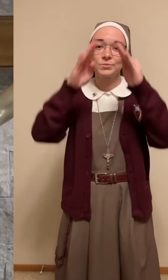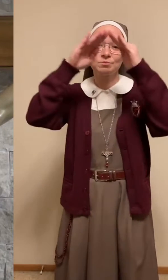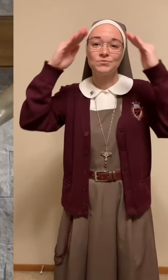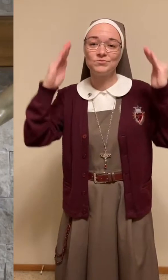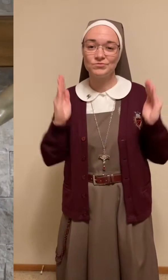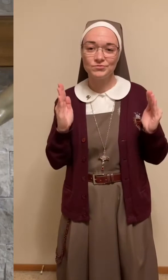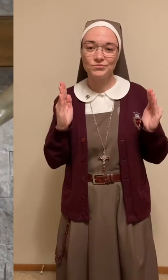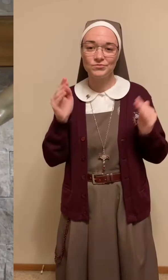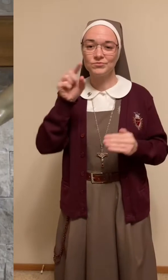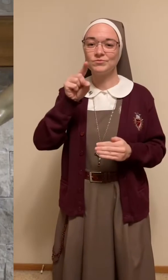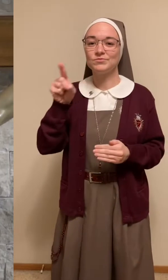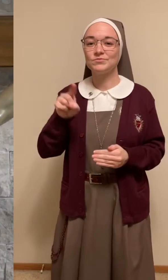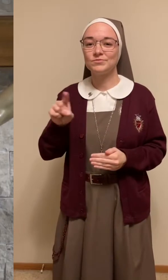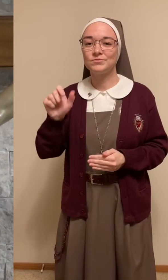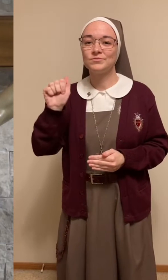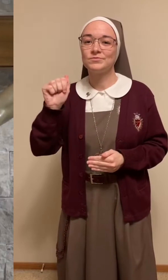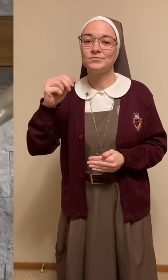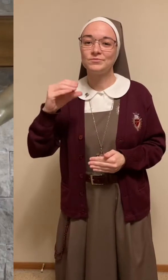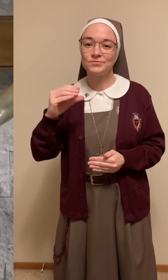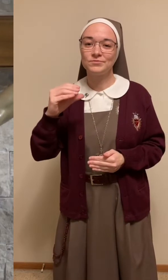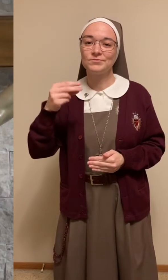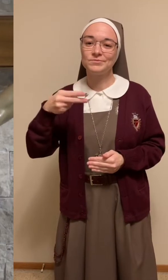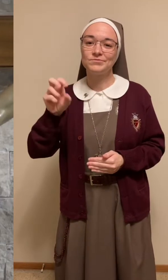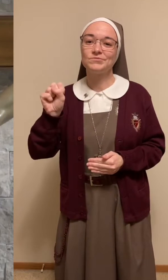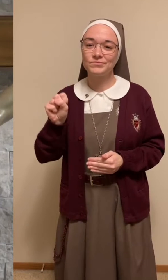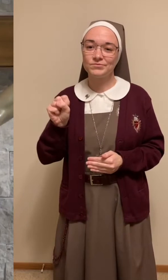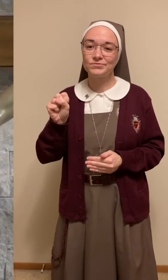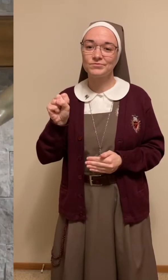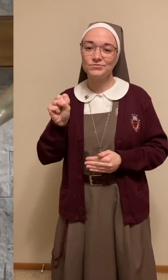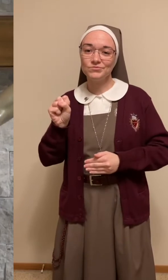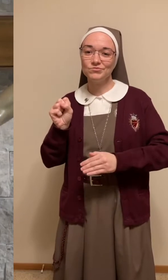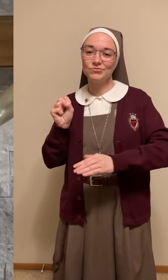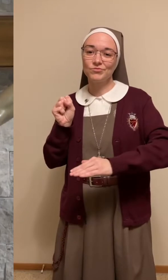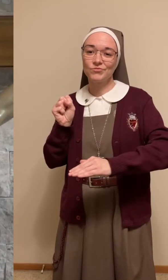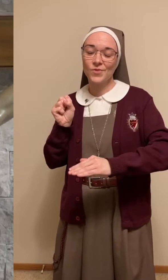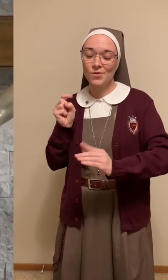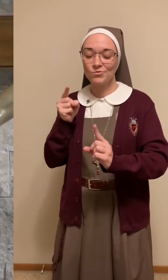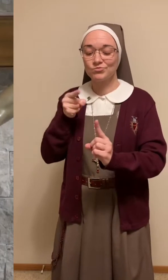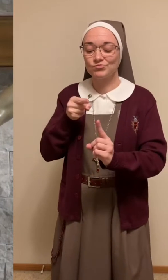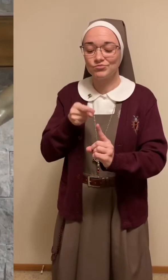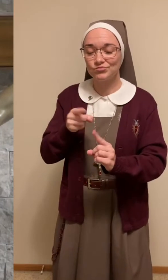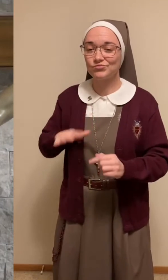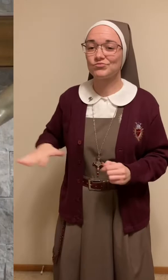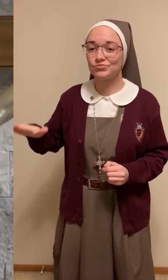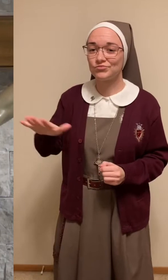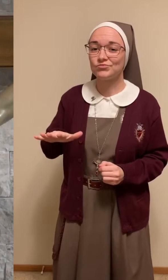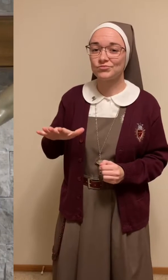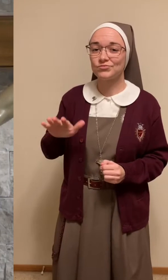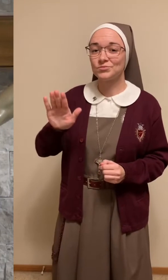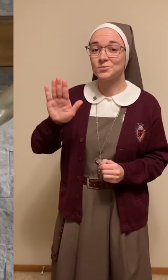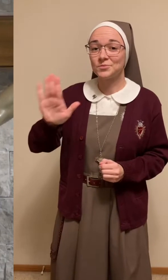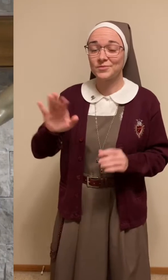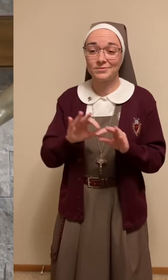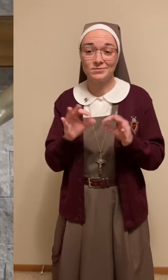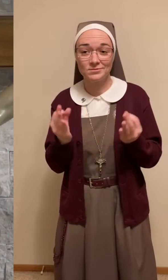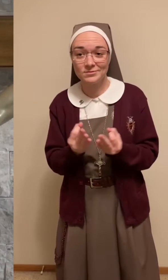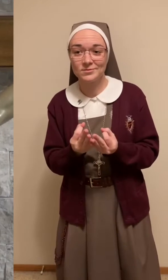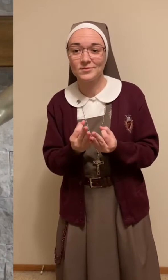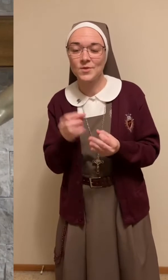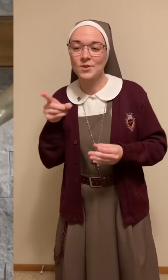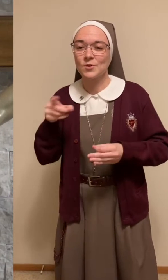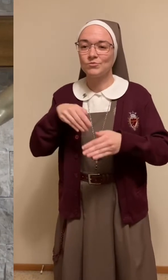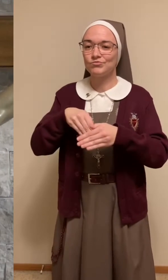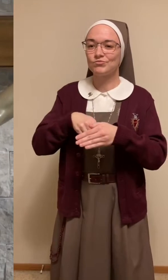Y tú entras a la casa de Zaqueo a un lugar específico a su familia